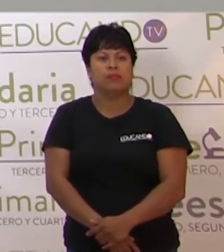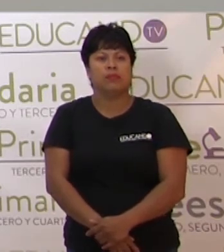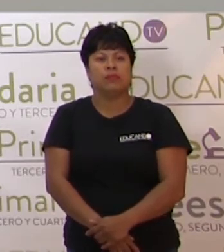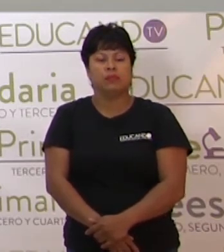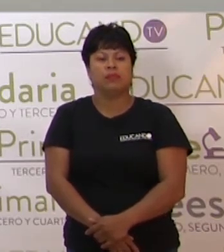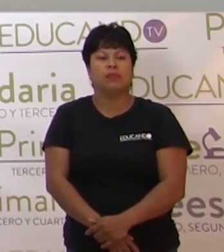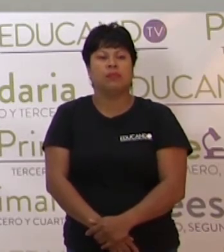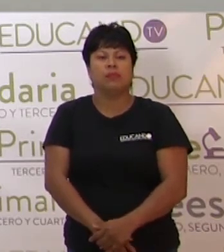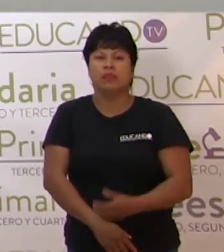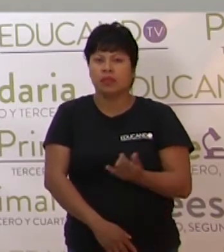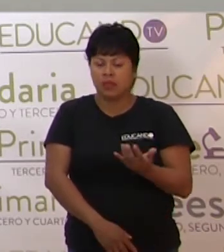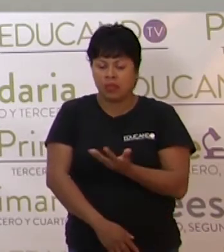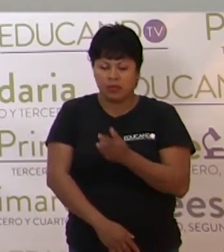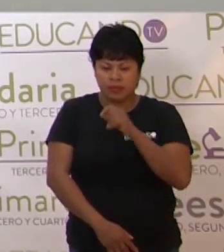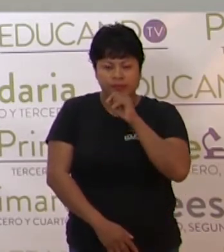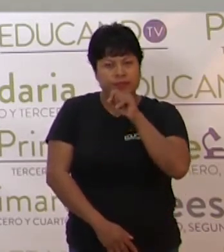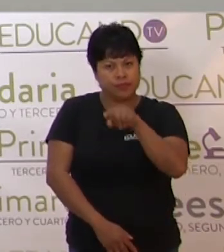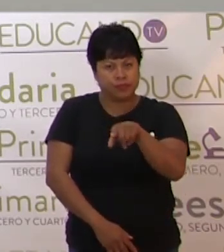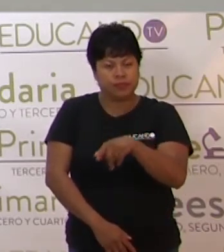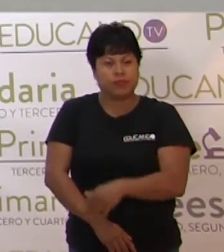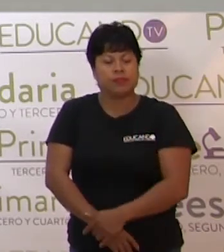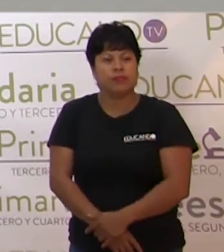y hacemos lo mismo